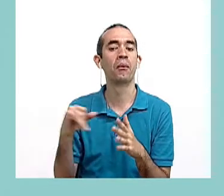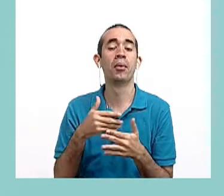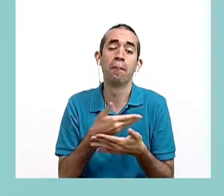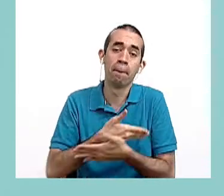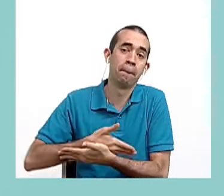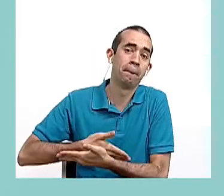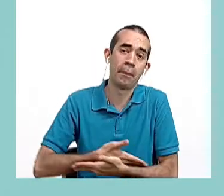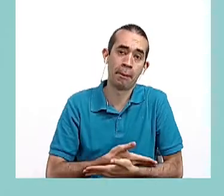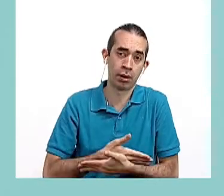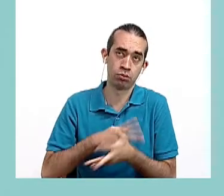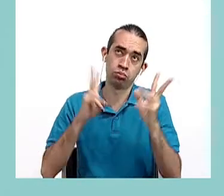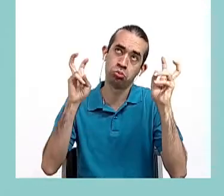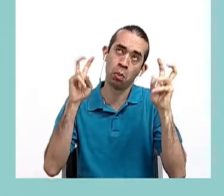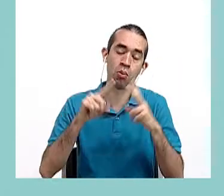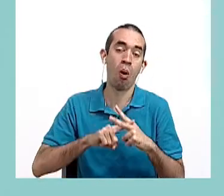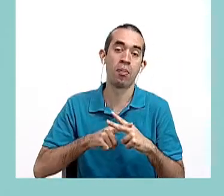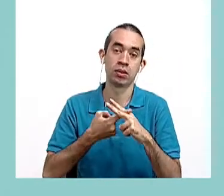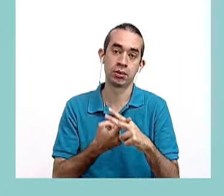comienza.